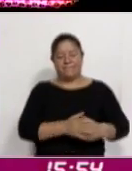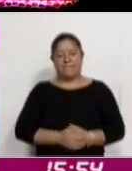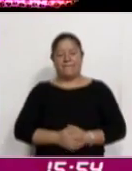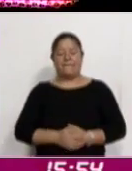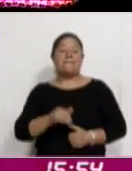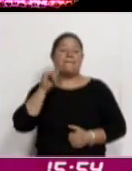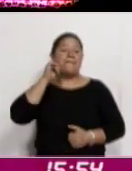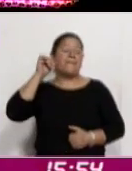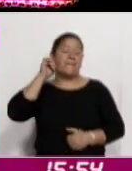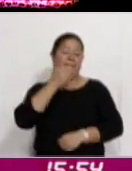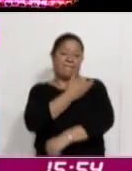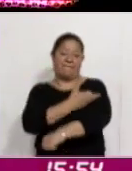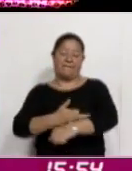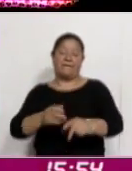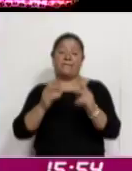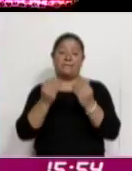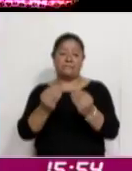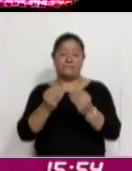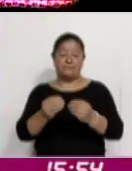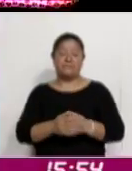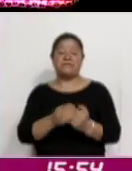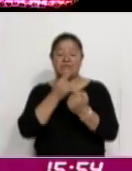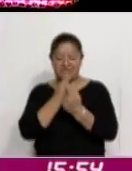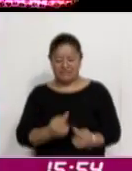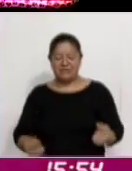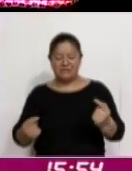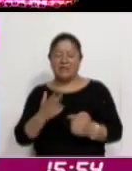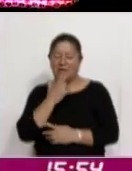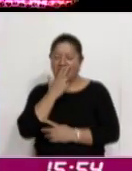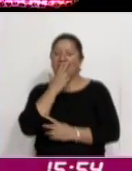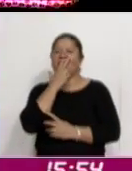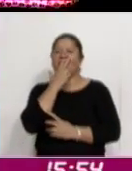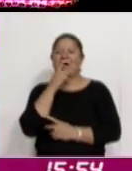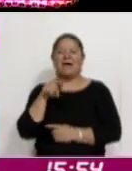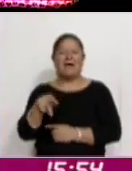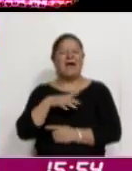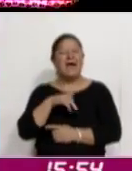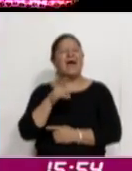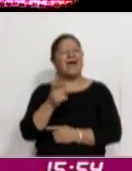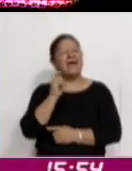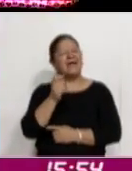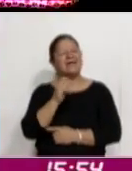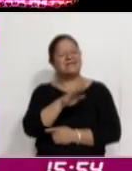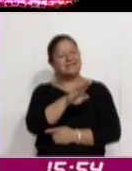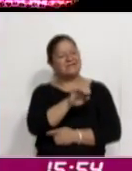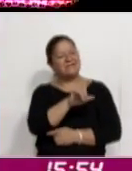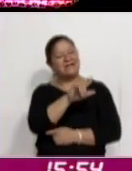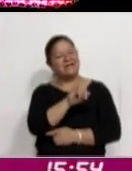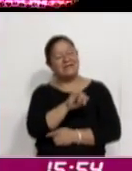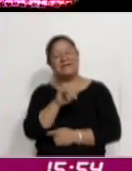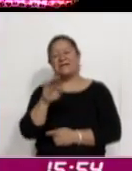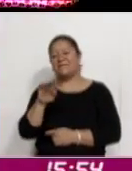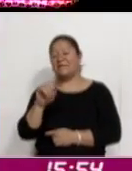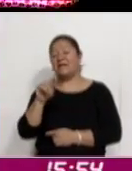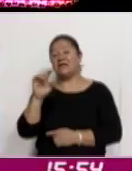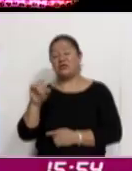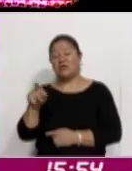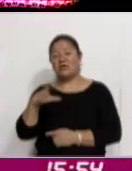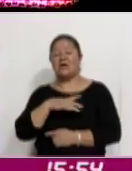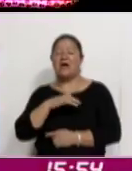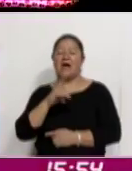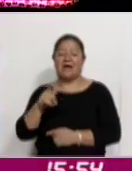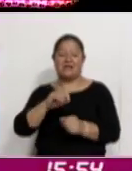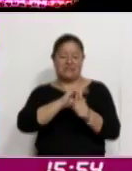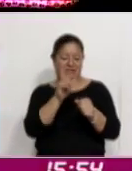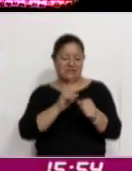muchas familias y pequeños sobre todo disfrutaron del espectáculo que ofrecieron Beli y Beto como parte de su gira nacional en